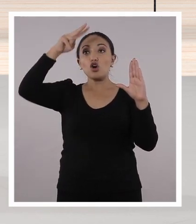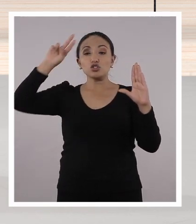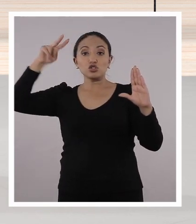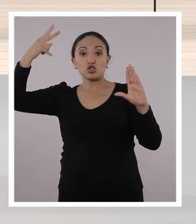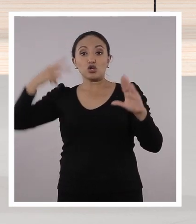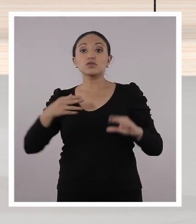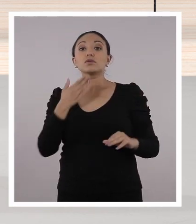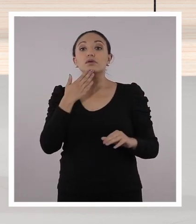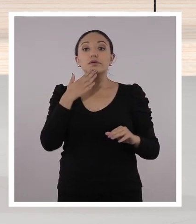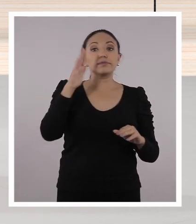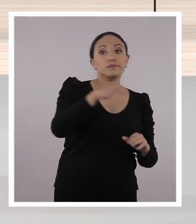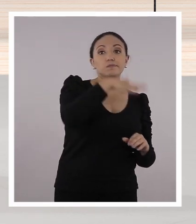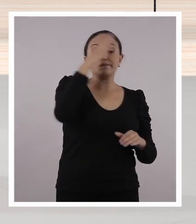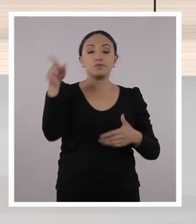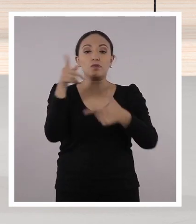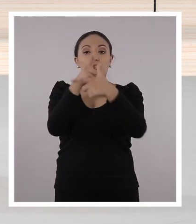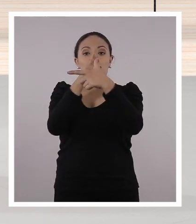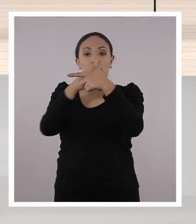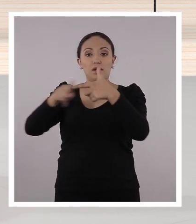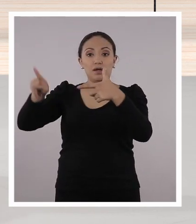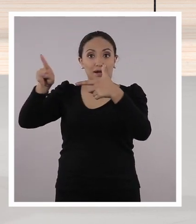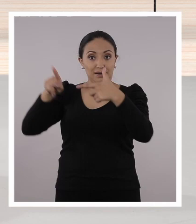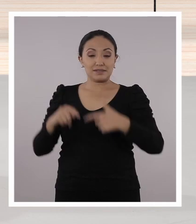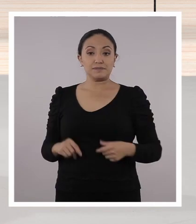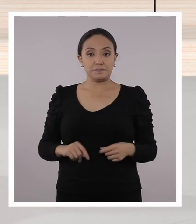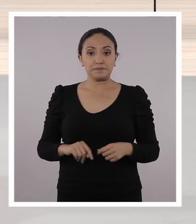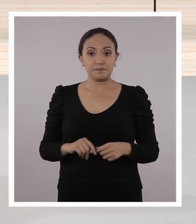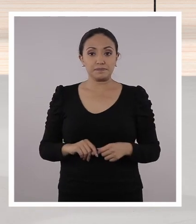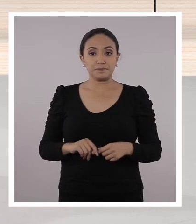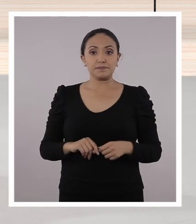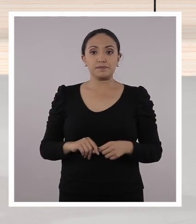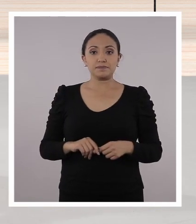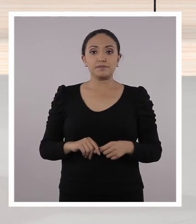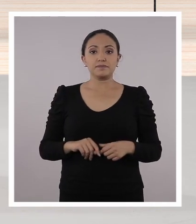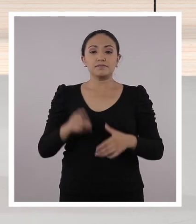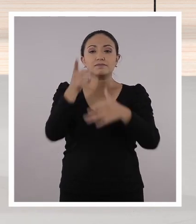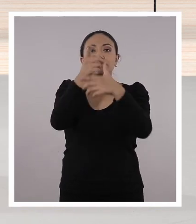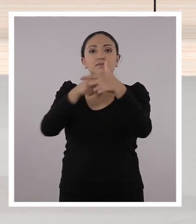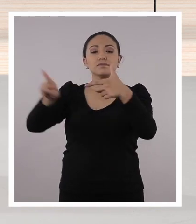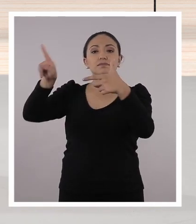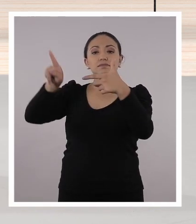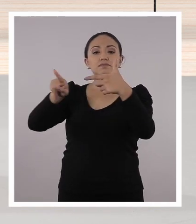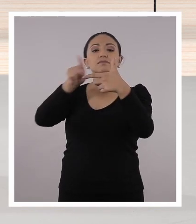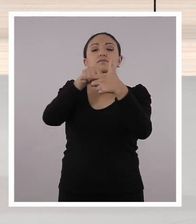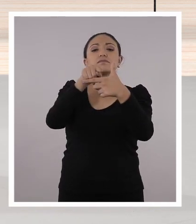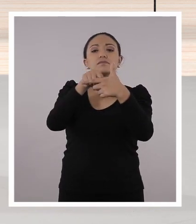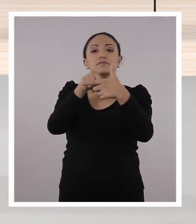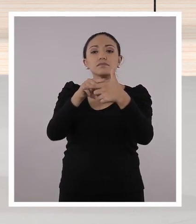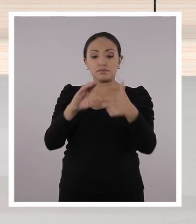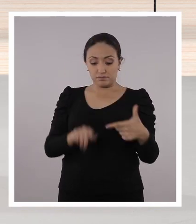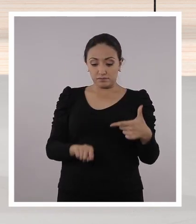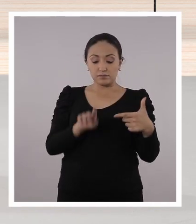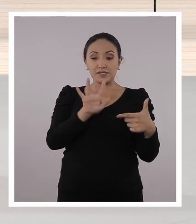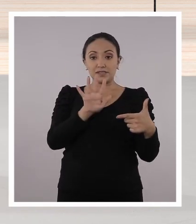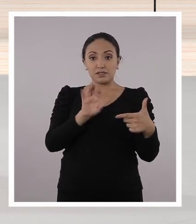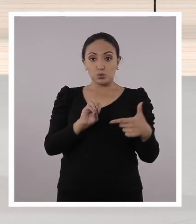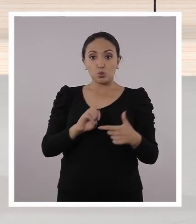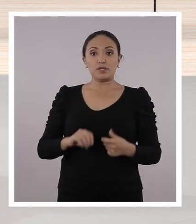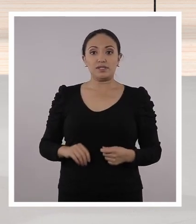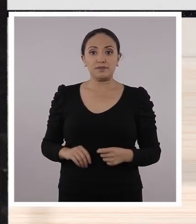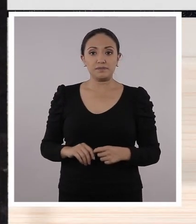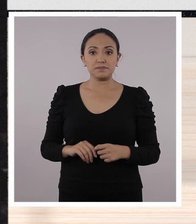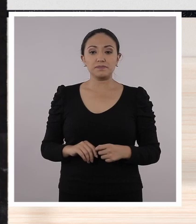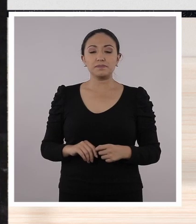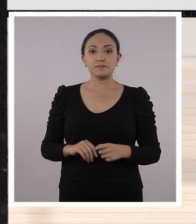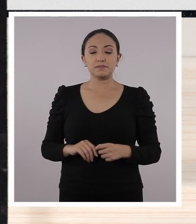cuadrado, pasa al otro lado como una raíz. Sería raíz cuadrada, ¿sí? ¿Cuánto vale el cateto 1? Pues vale 50.